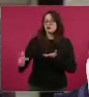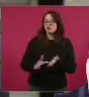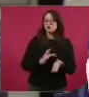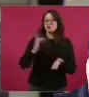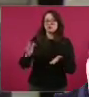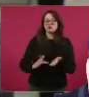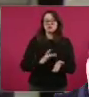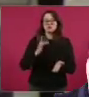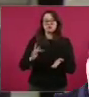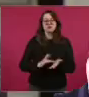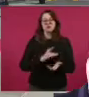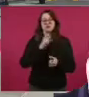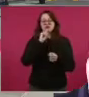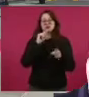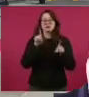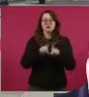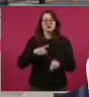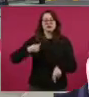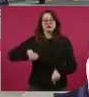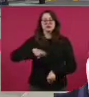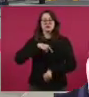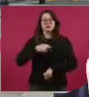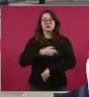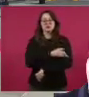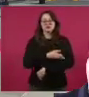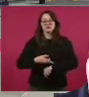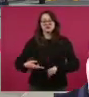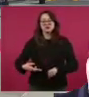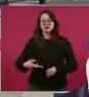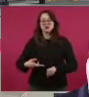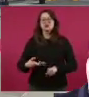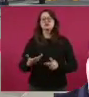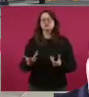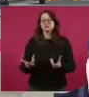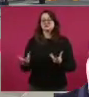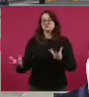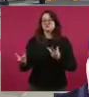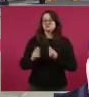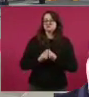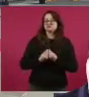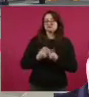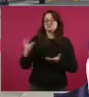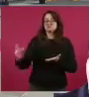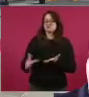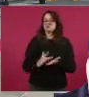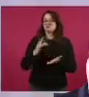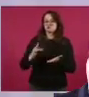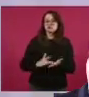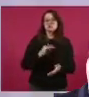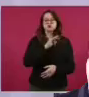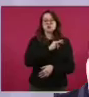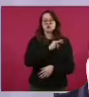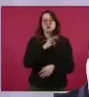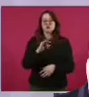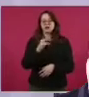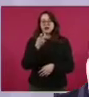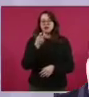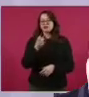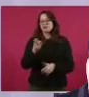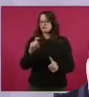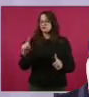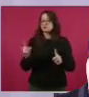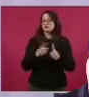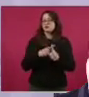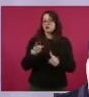en primer lugar a nuestras familias, que sin ellos esto no fuera posible, porque ellos fueron el primer pilar que